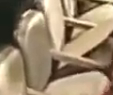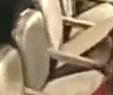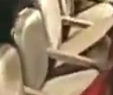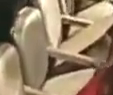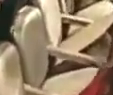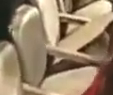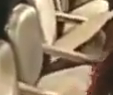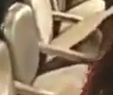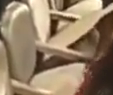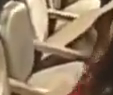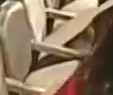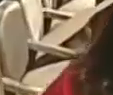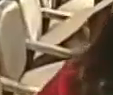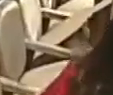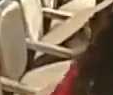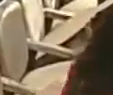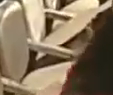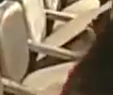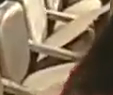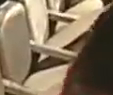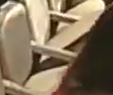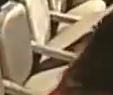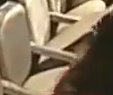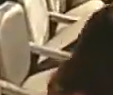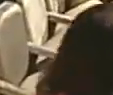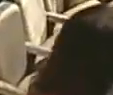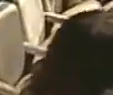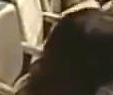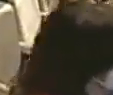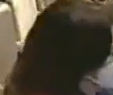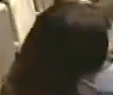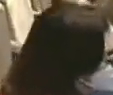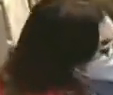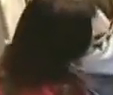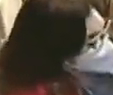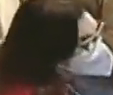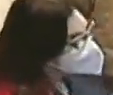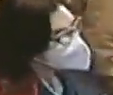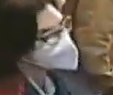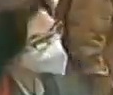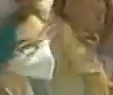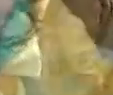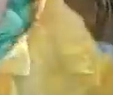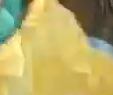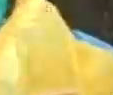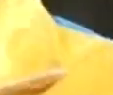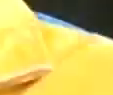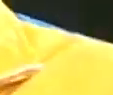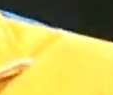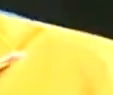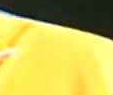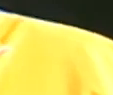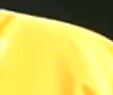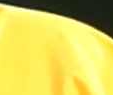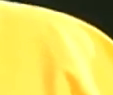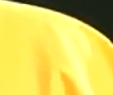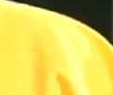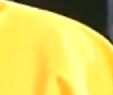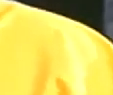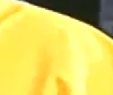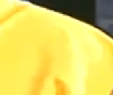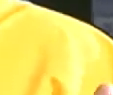bombardear a los niños en Bagdad. ¡Toda vez! No, no, no basta